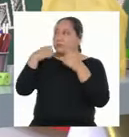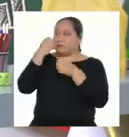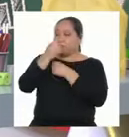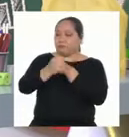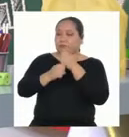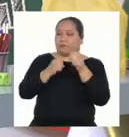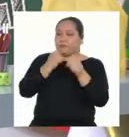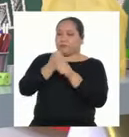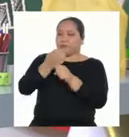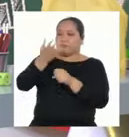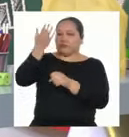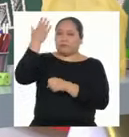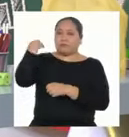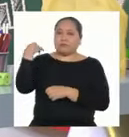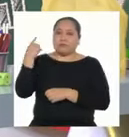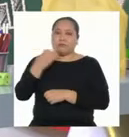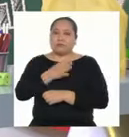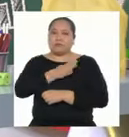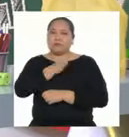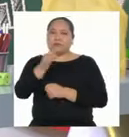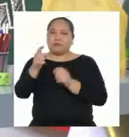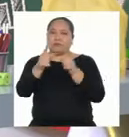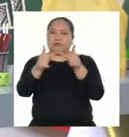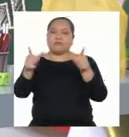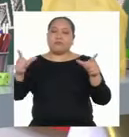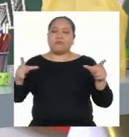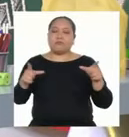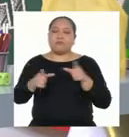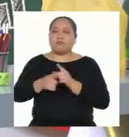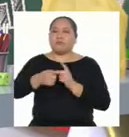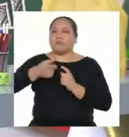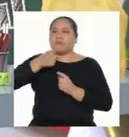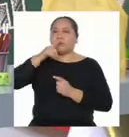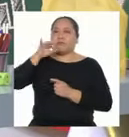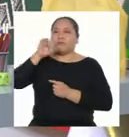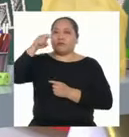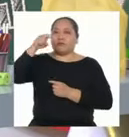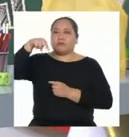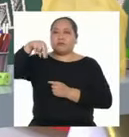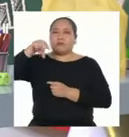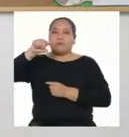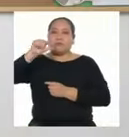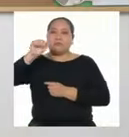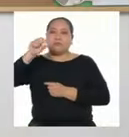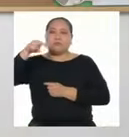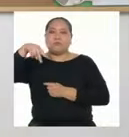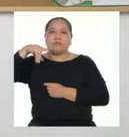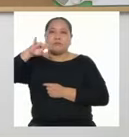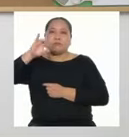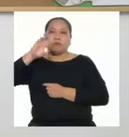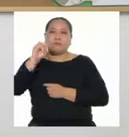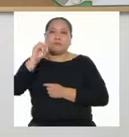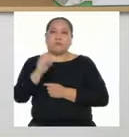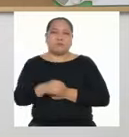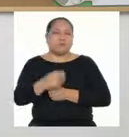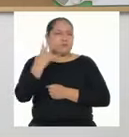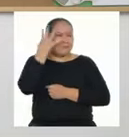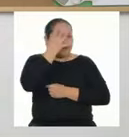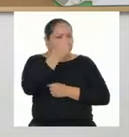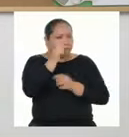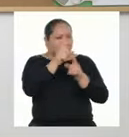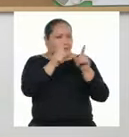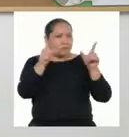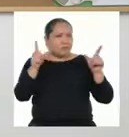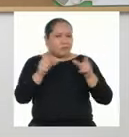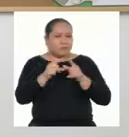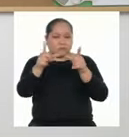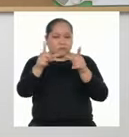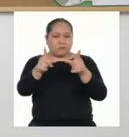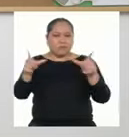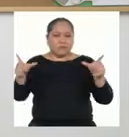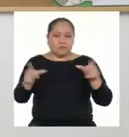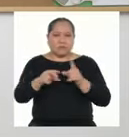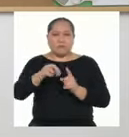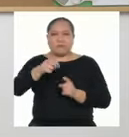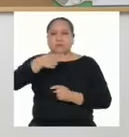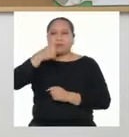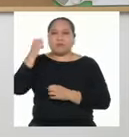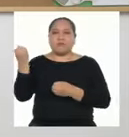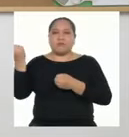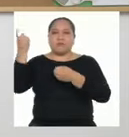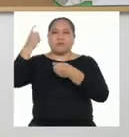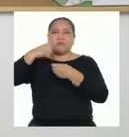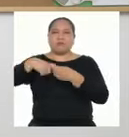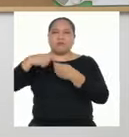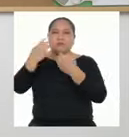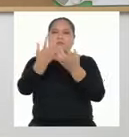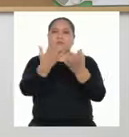año pasado viajé a conocer la laguna de Yanganuco, en la región Ancash. Hermoso lugar. Esa laguna pertenece al